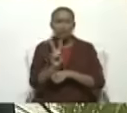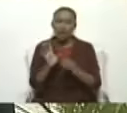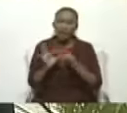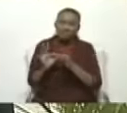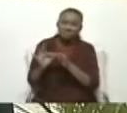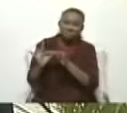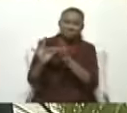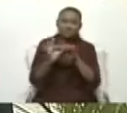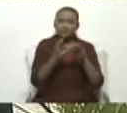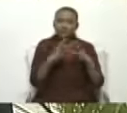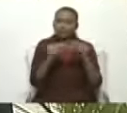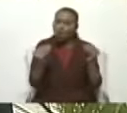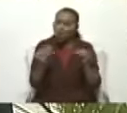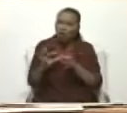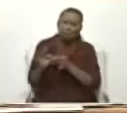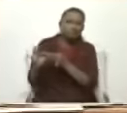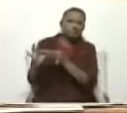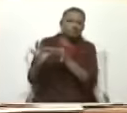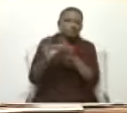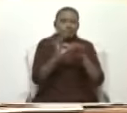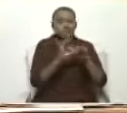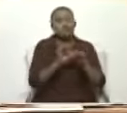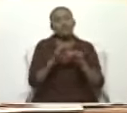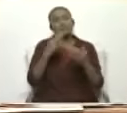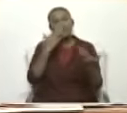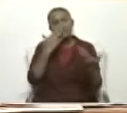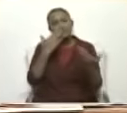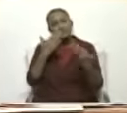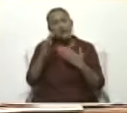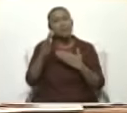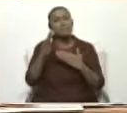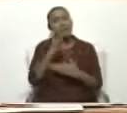convirtamos en esa nación que siempre hemos soñado.